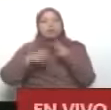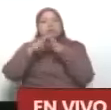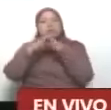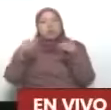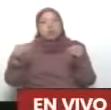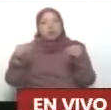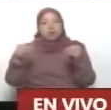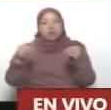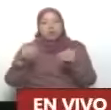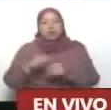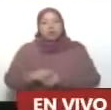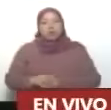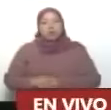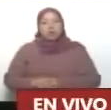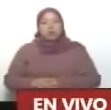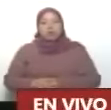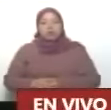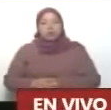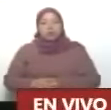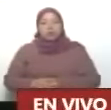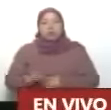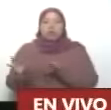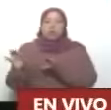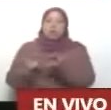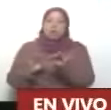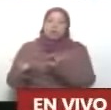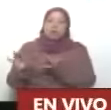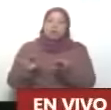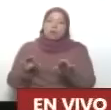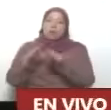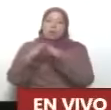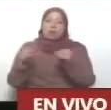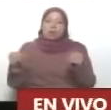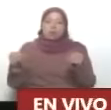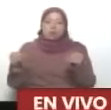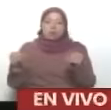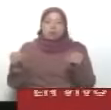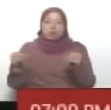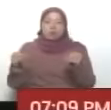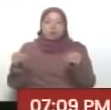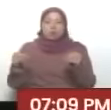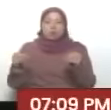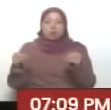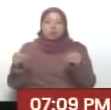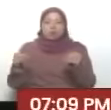todo o preparada para todo.